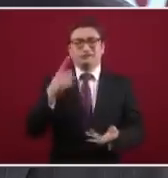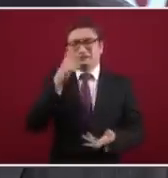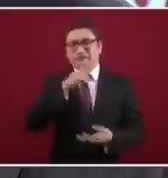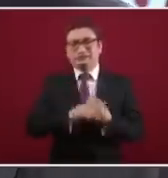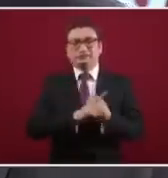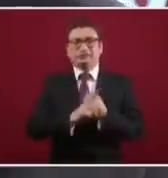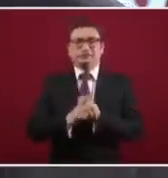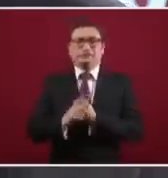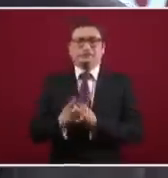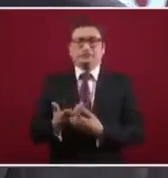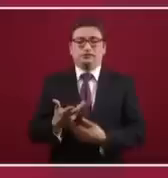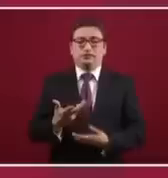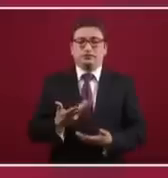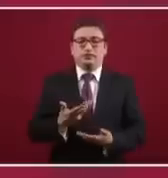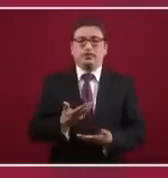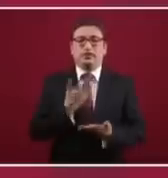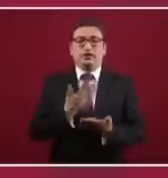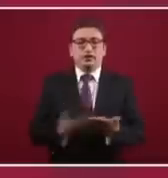No está el gobierno